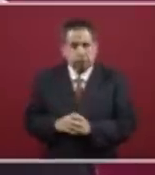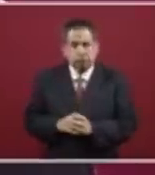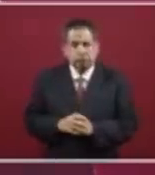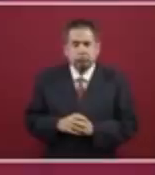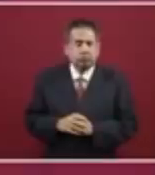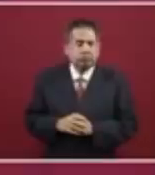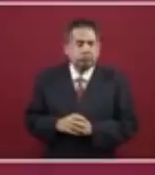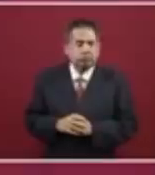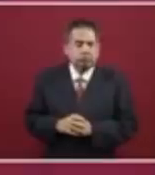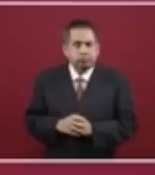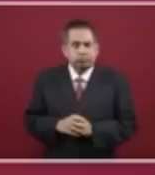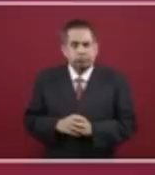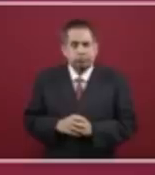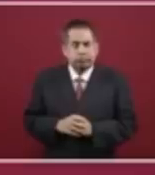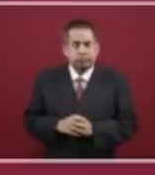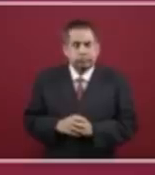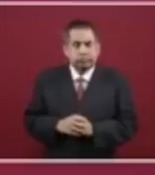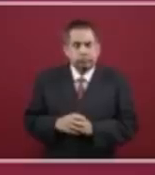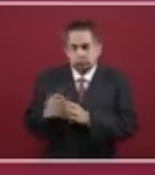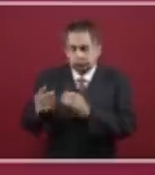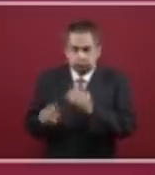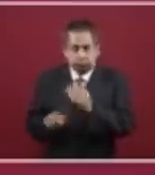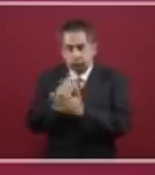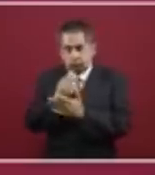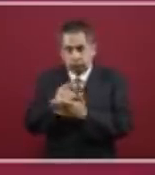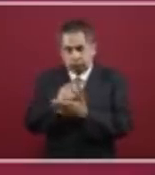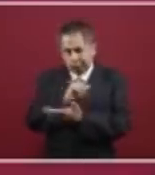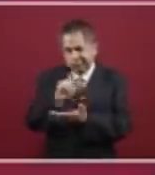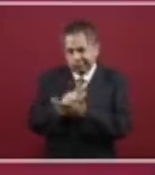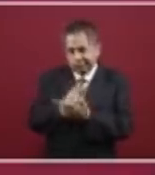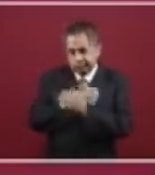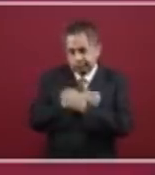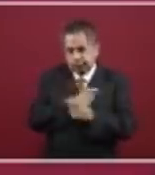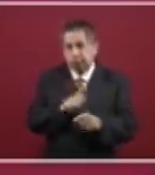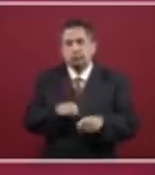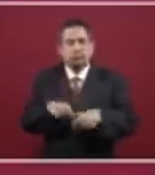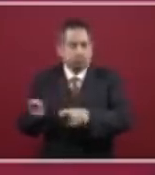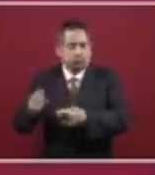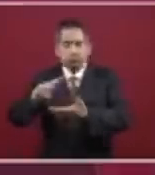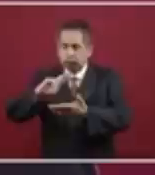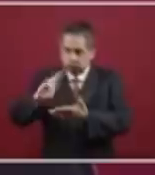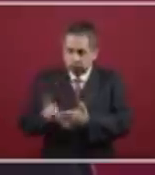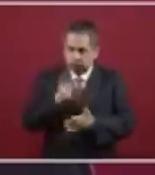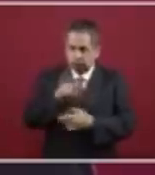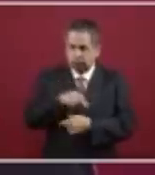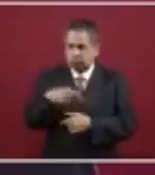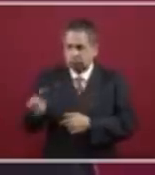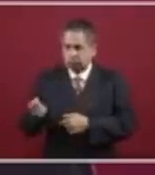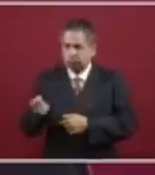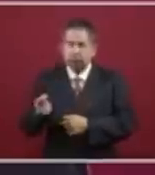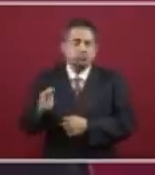la nueva reforma educativa. Regresa,